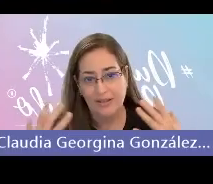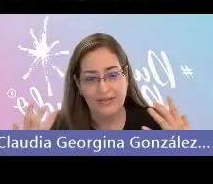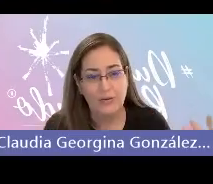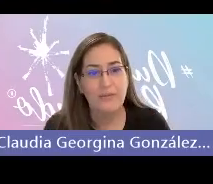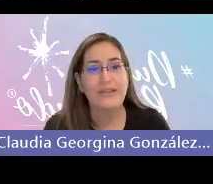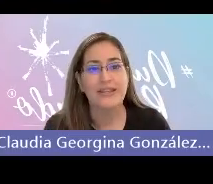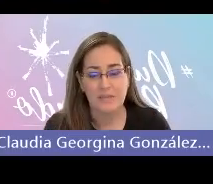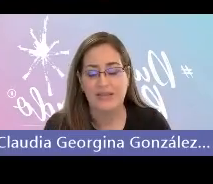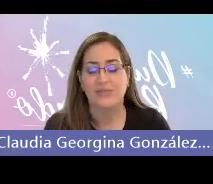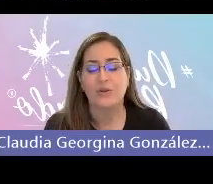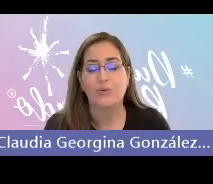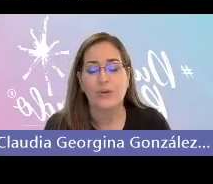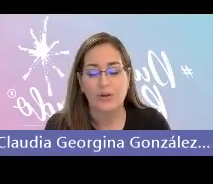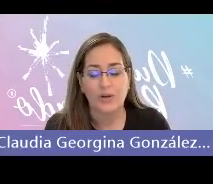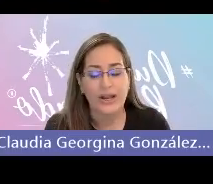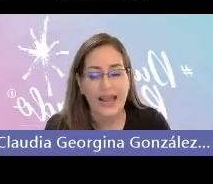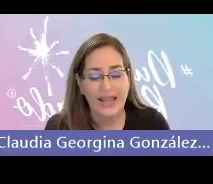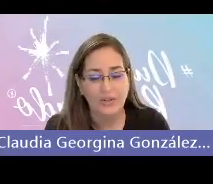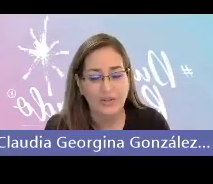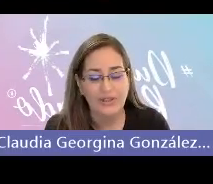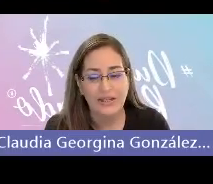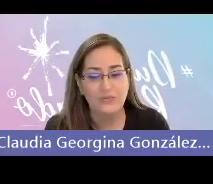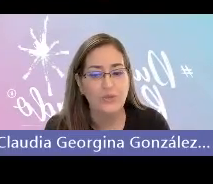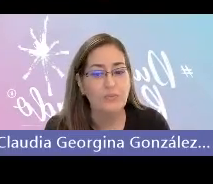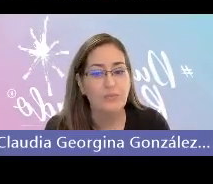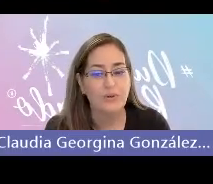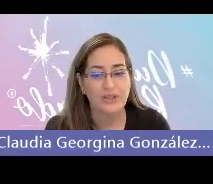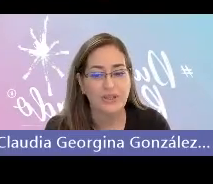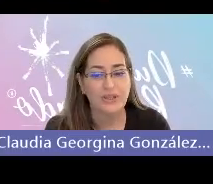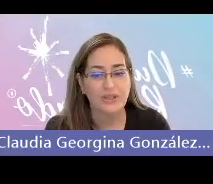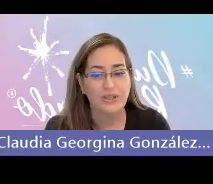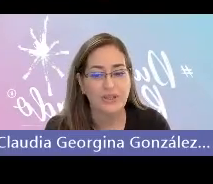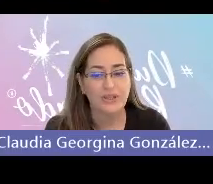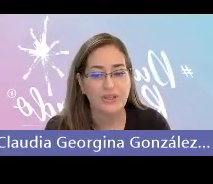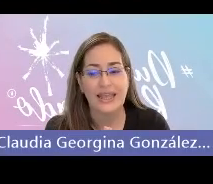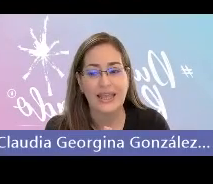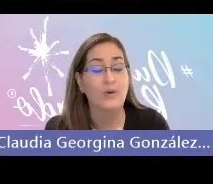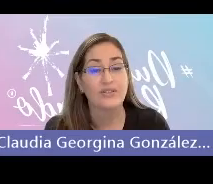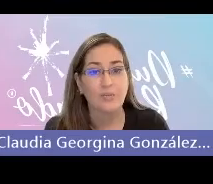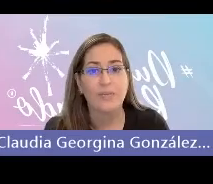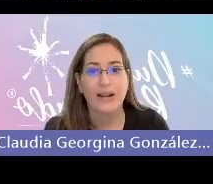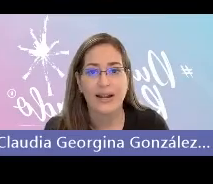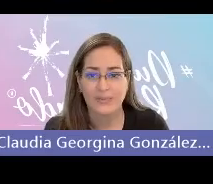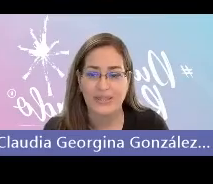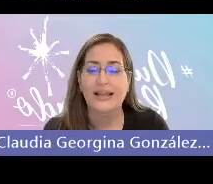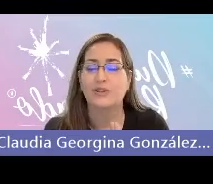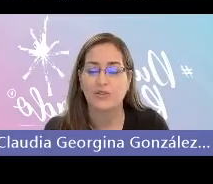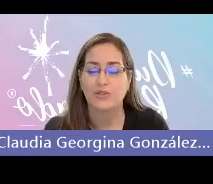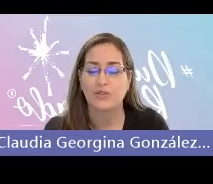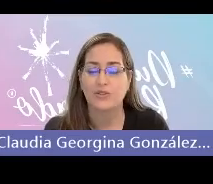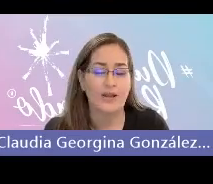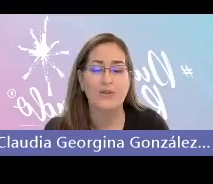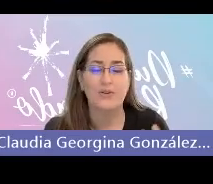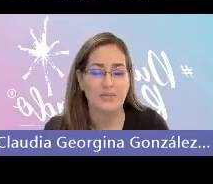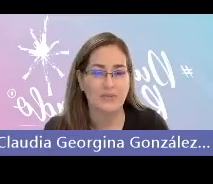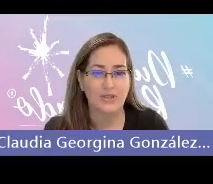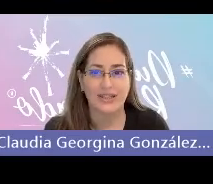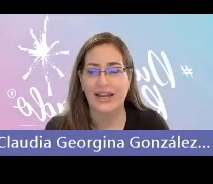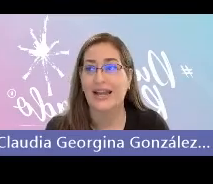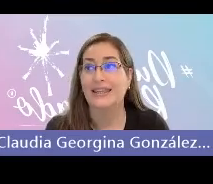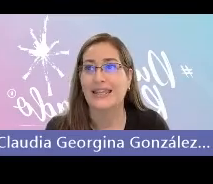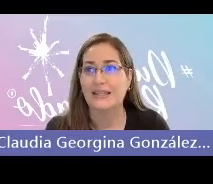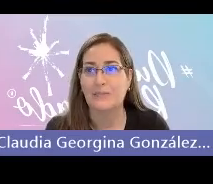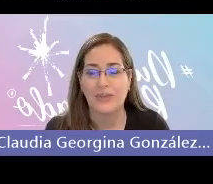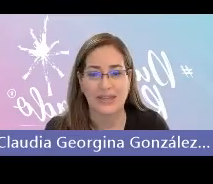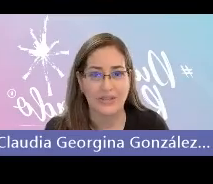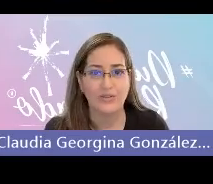dos, seguramente hay más, ¿no? Pero creo que hay dos líneas muy importantes de educación para la vida que todo ser humano deberíamos de